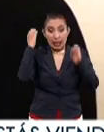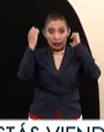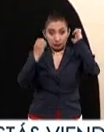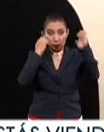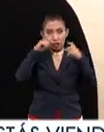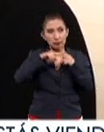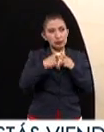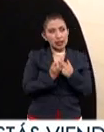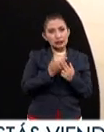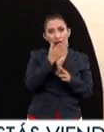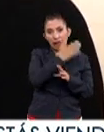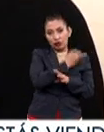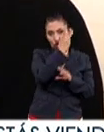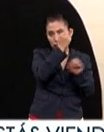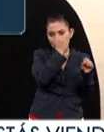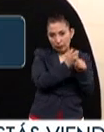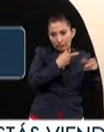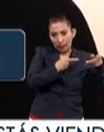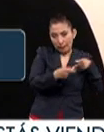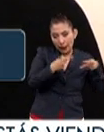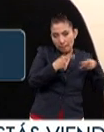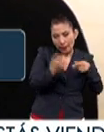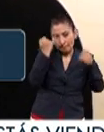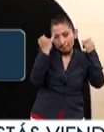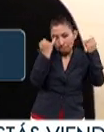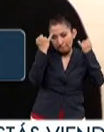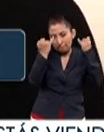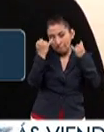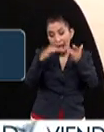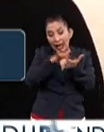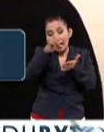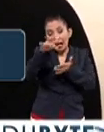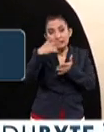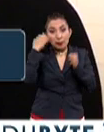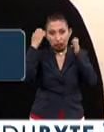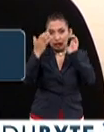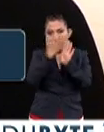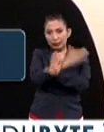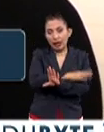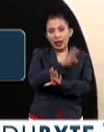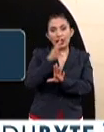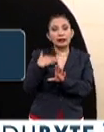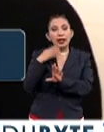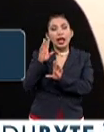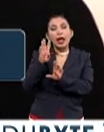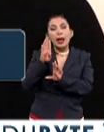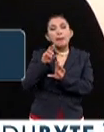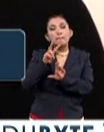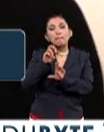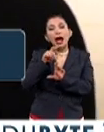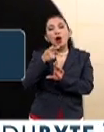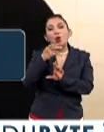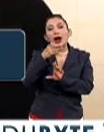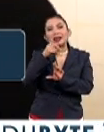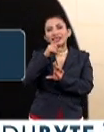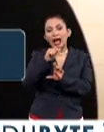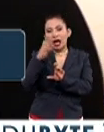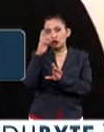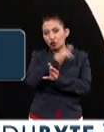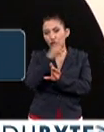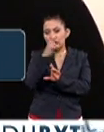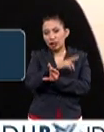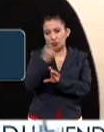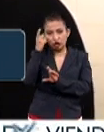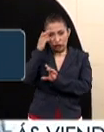exposición empezó a partir de hace 2 años, se empezó a gestar gracias a la exposición que tuvimos de vanguardias rusas. Nuestro director Miguel